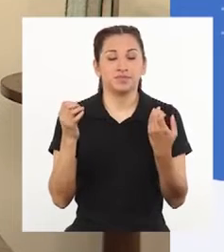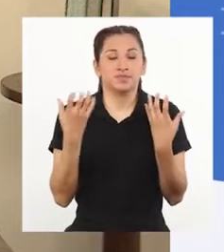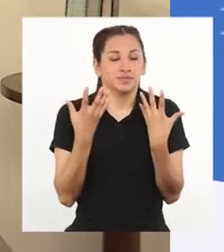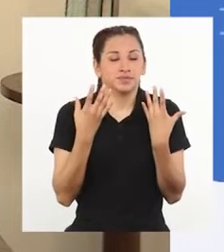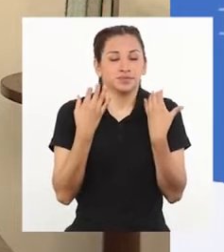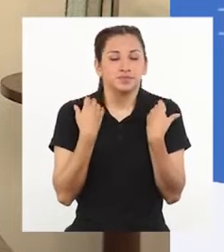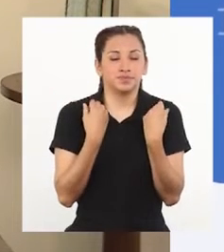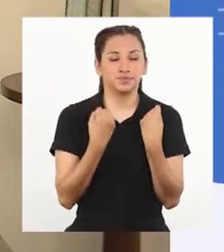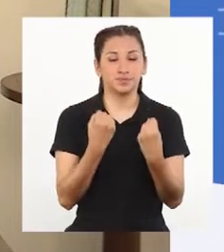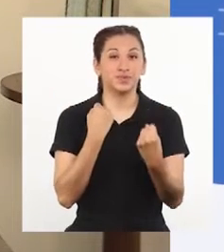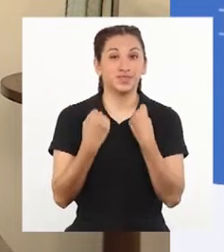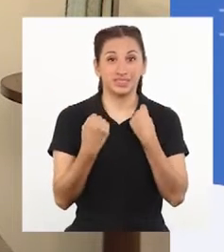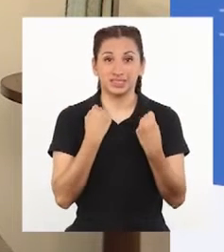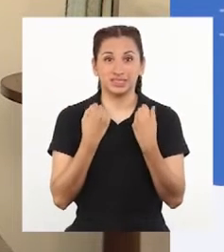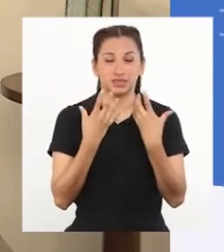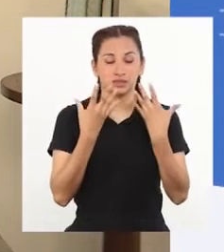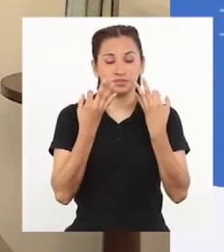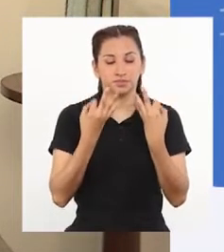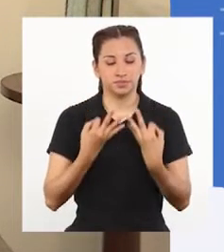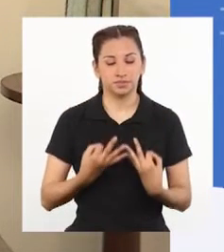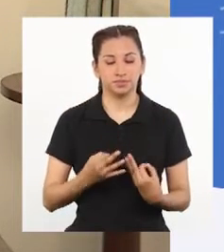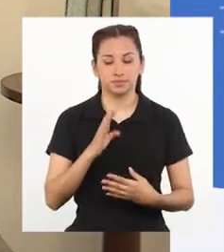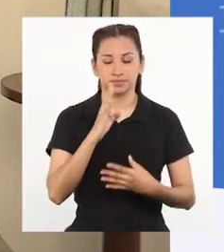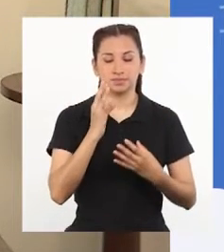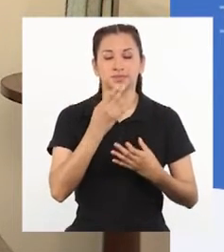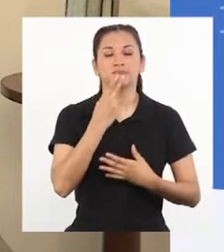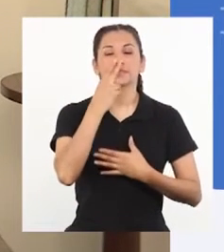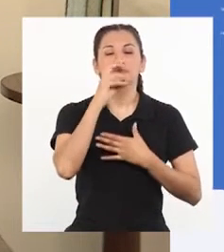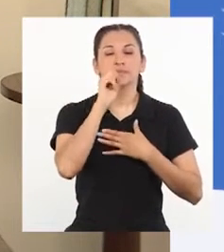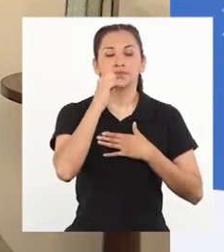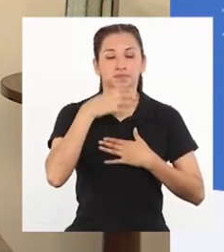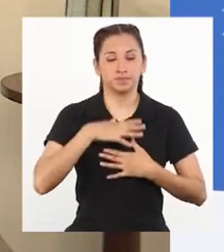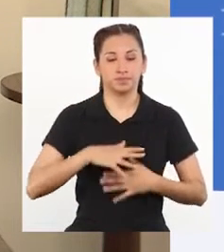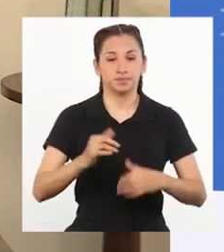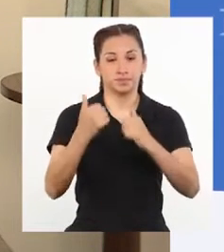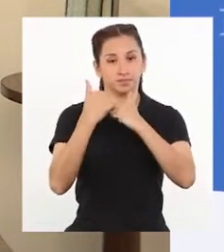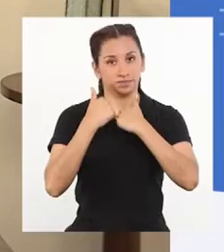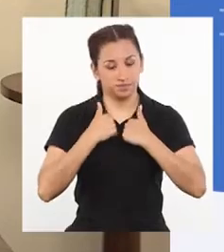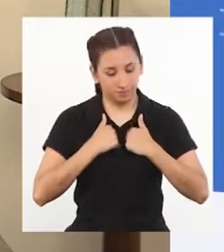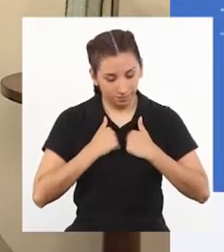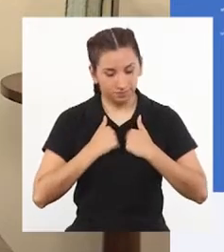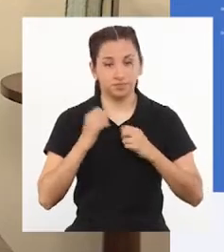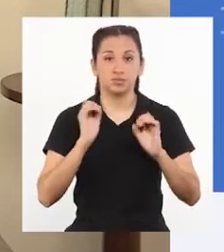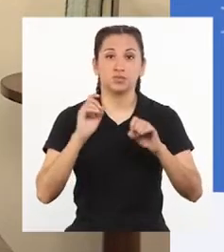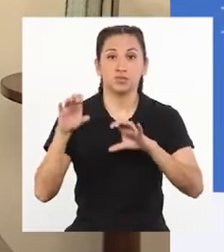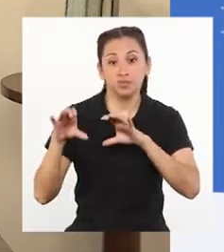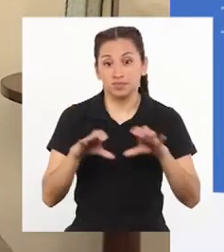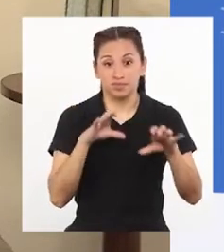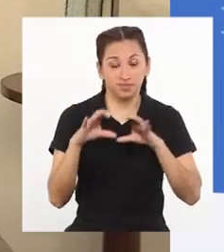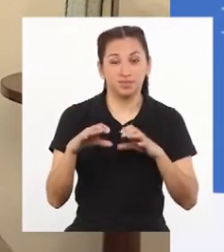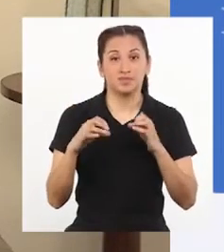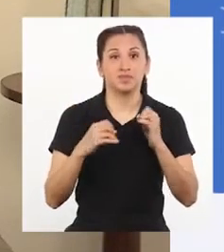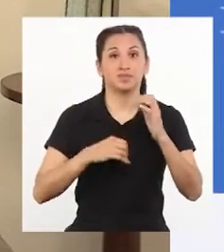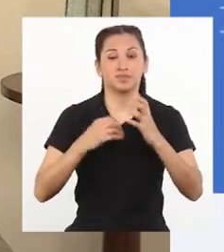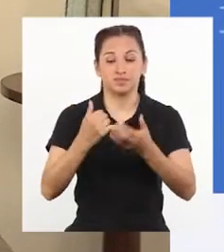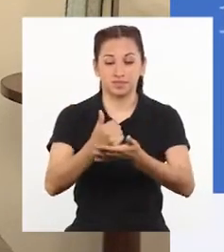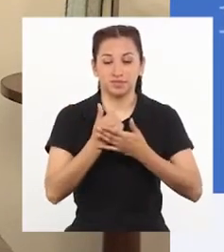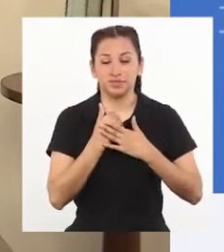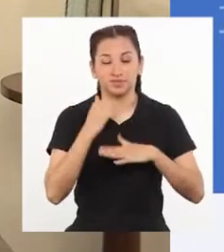ejercicios de relajación, meditación, descanso adecuado y ejercicios o actividades